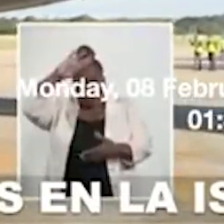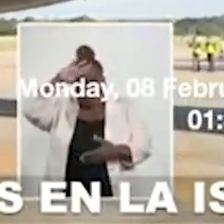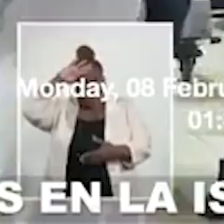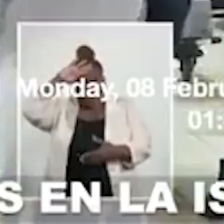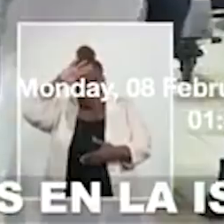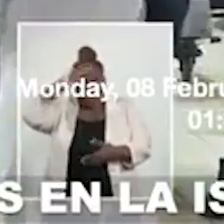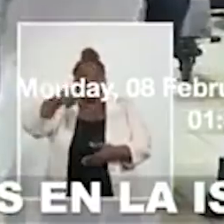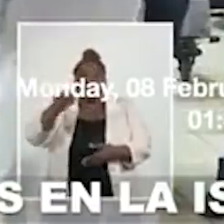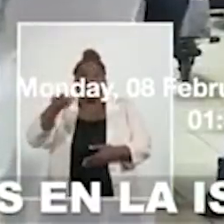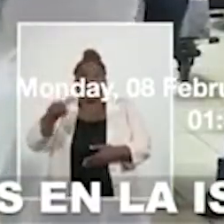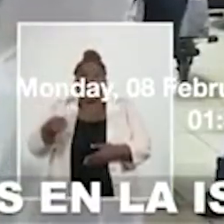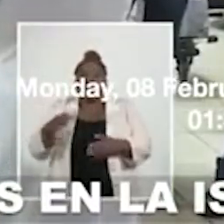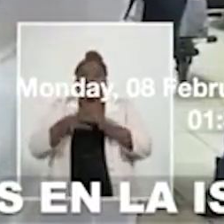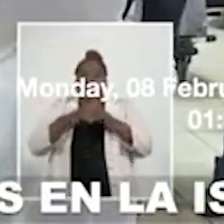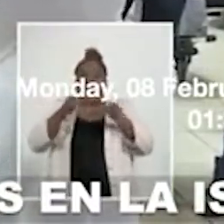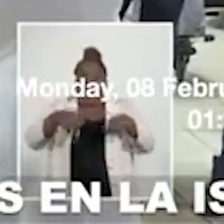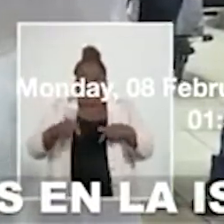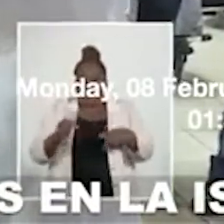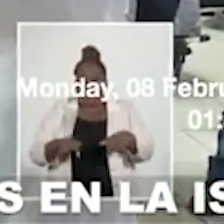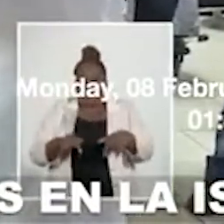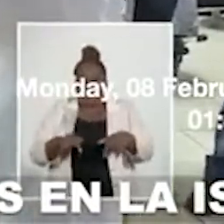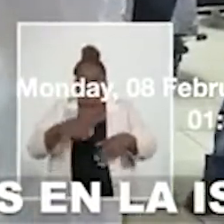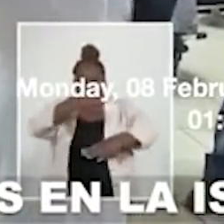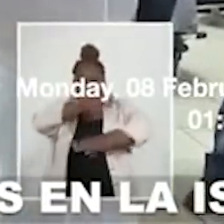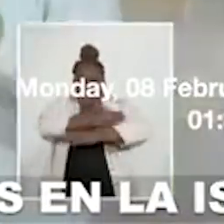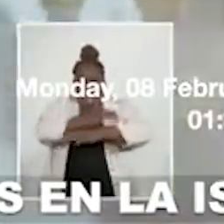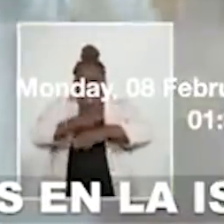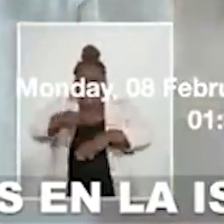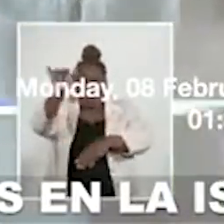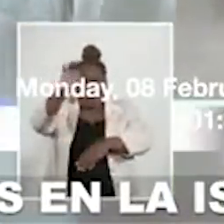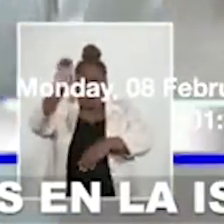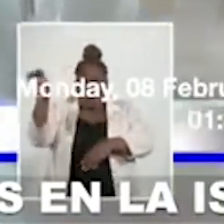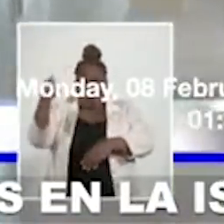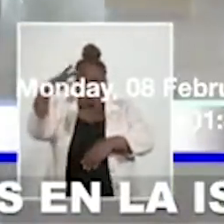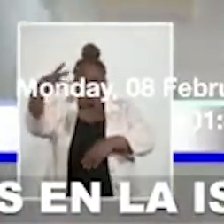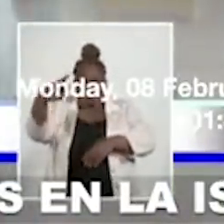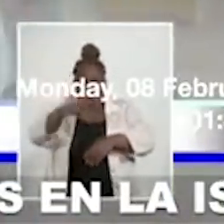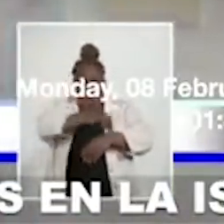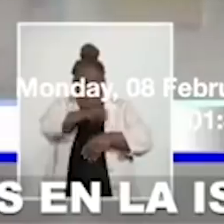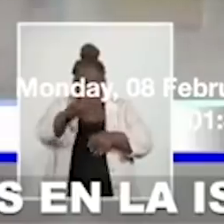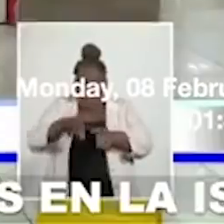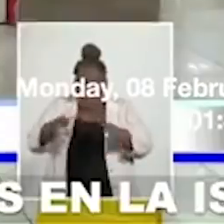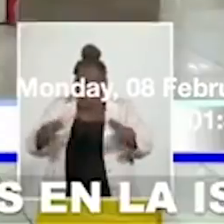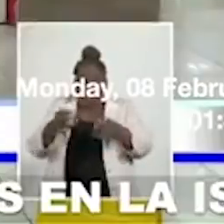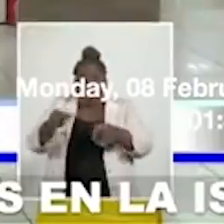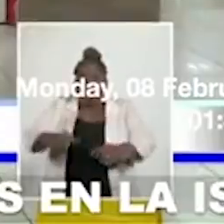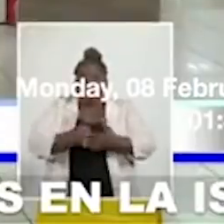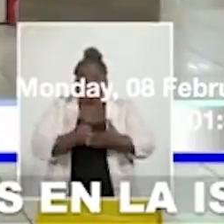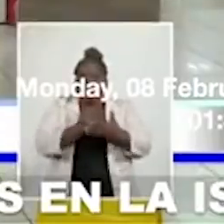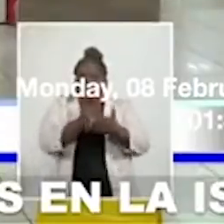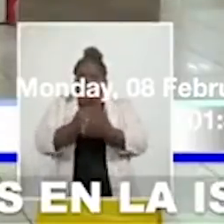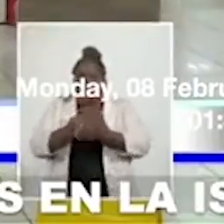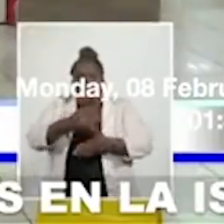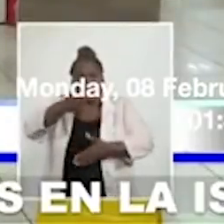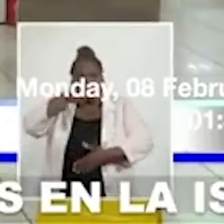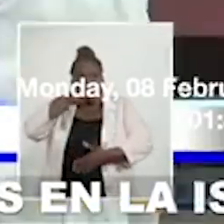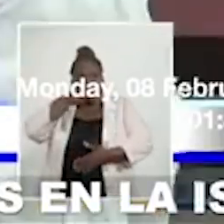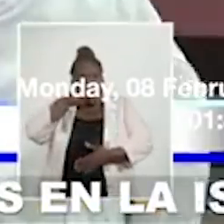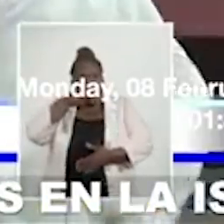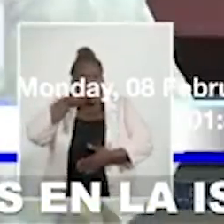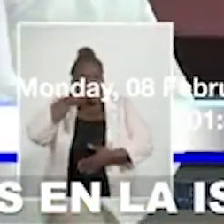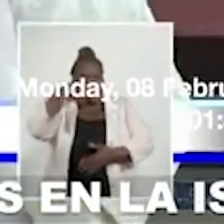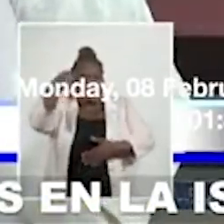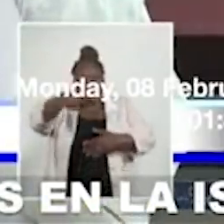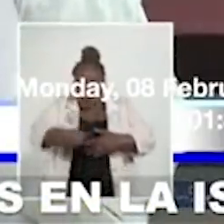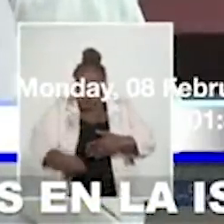y miércoles de esta semana para atraer a personas que se quedaron varadas en cuba' si ustedes alguna de esas personas se les sugiere